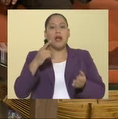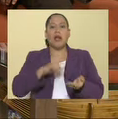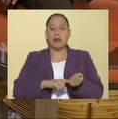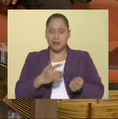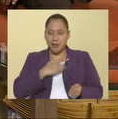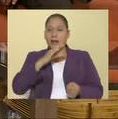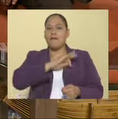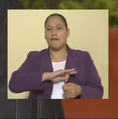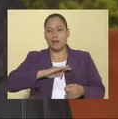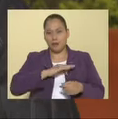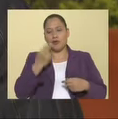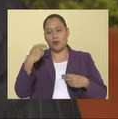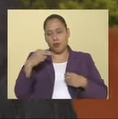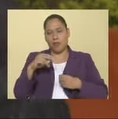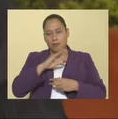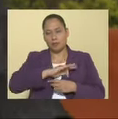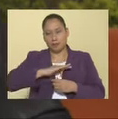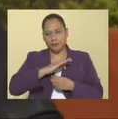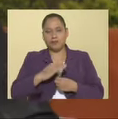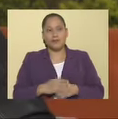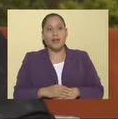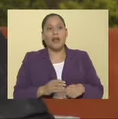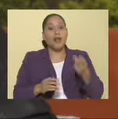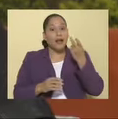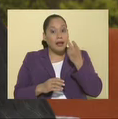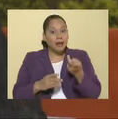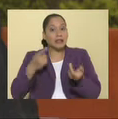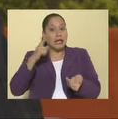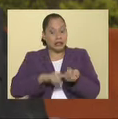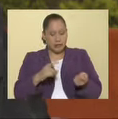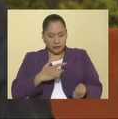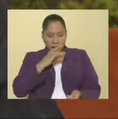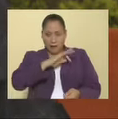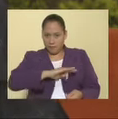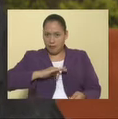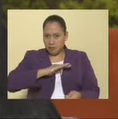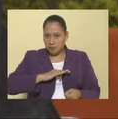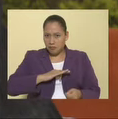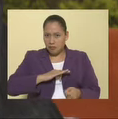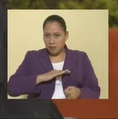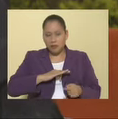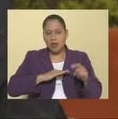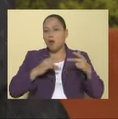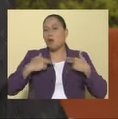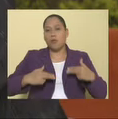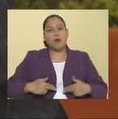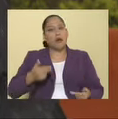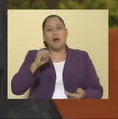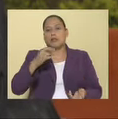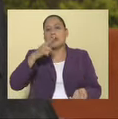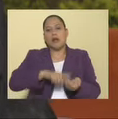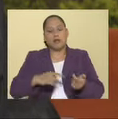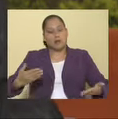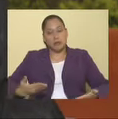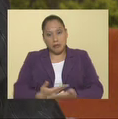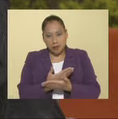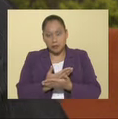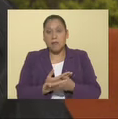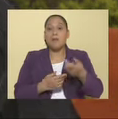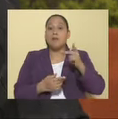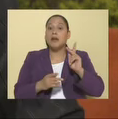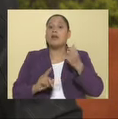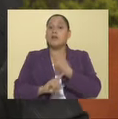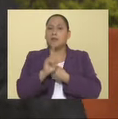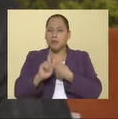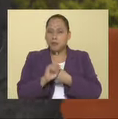le llamamos felicidad, ¿no? Entonces, ese estado de felicidad es naturaleza del hombre, así nacemos. El único problema es